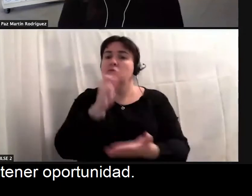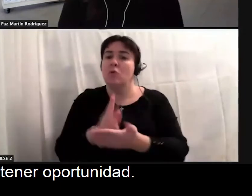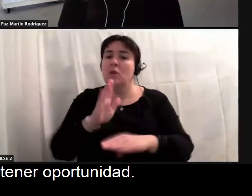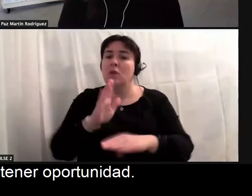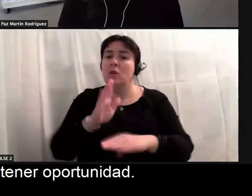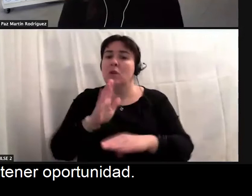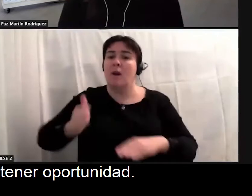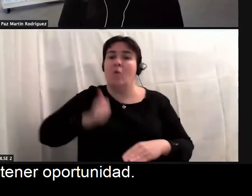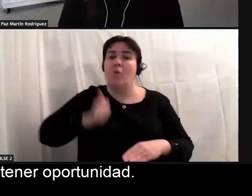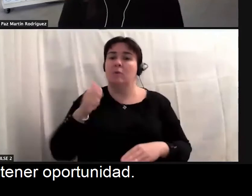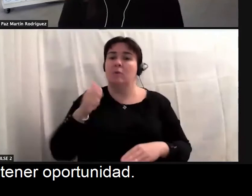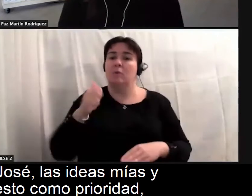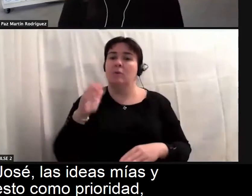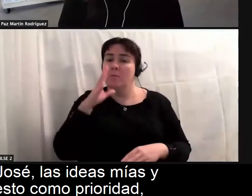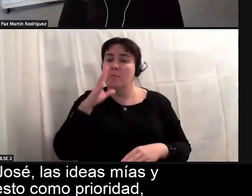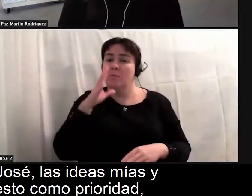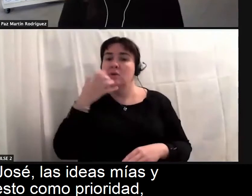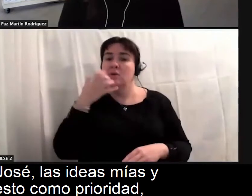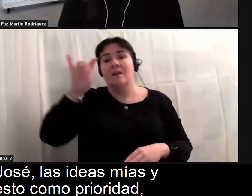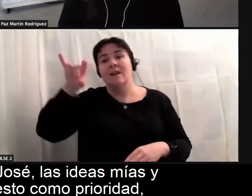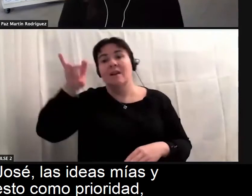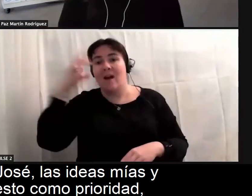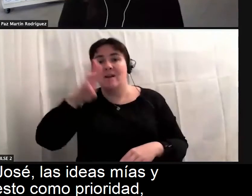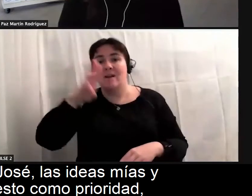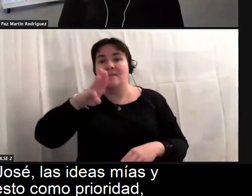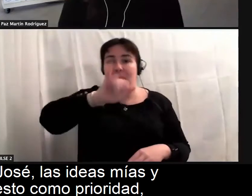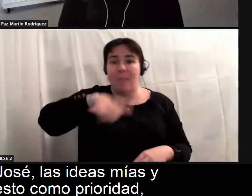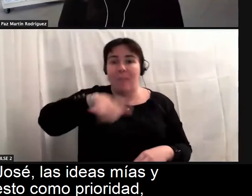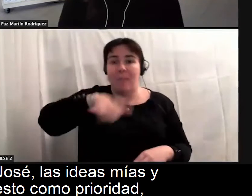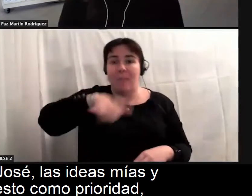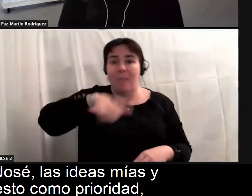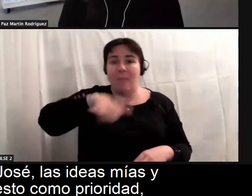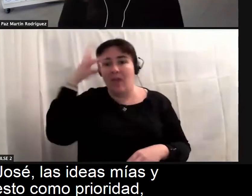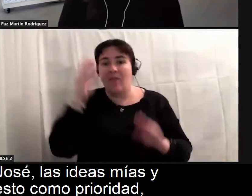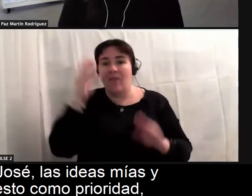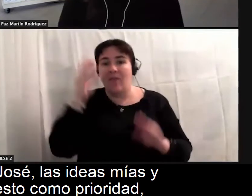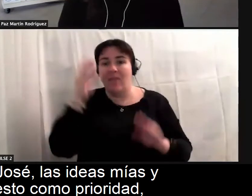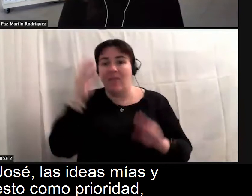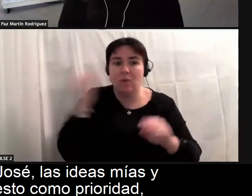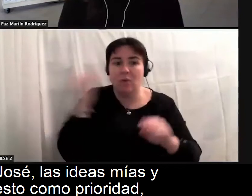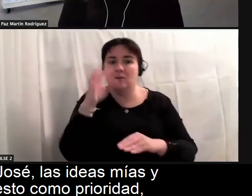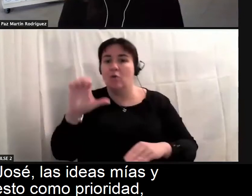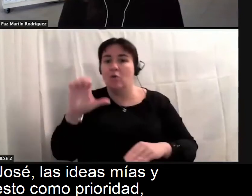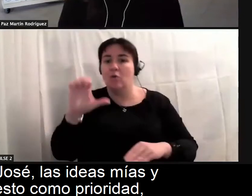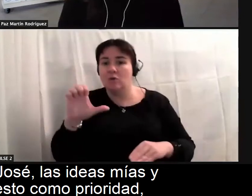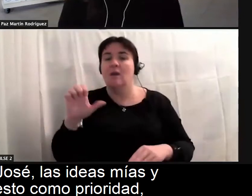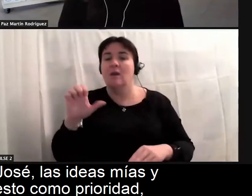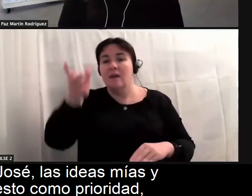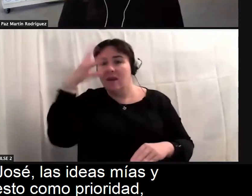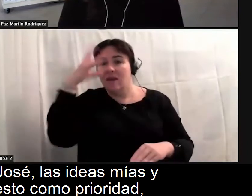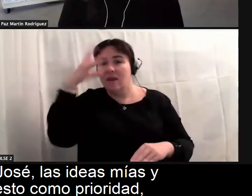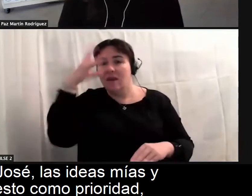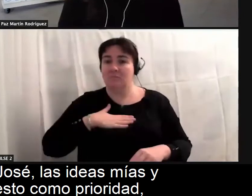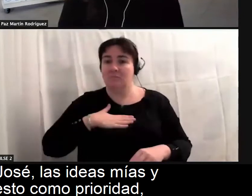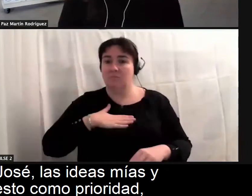las ideas de paz, si las ideas tuyas, José, si las ideas mías, y los colegas que ven esto